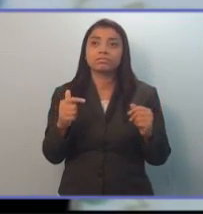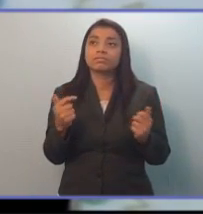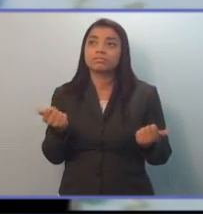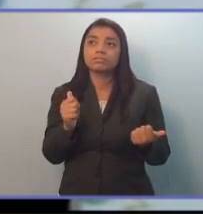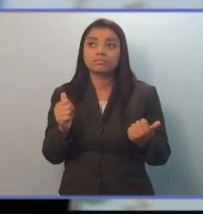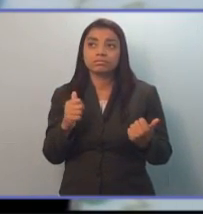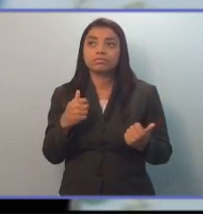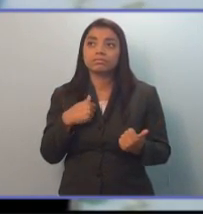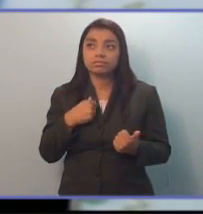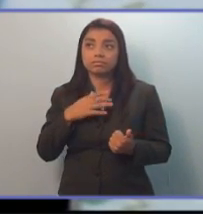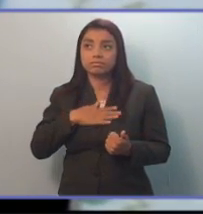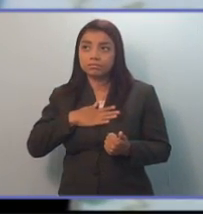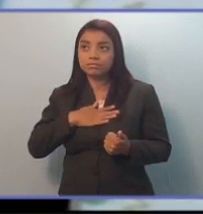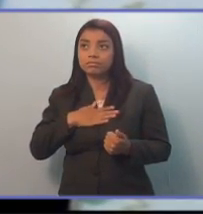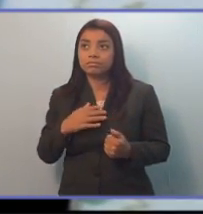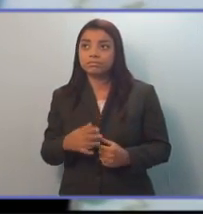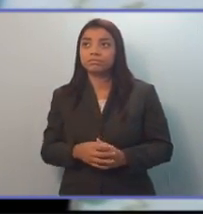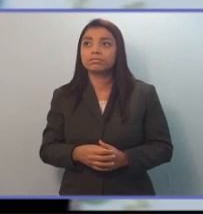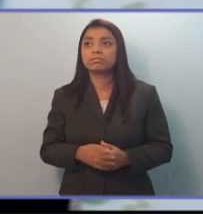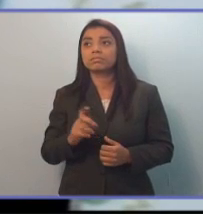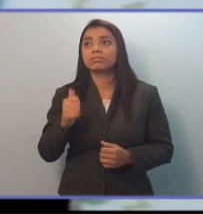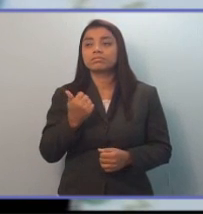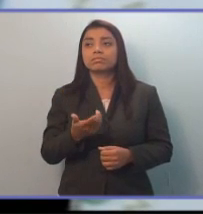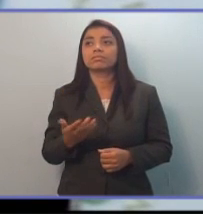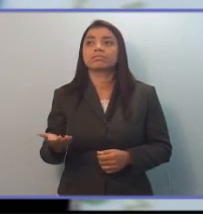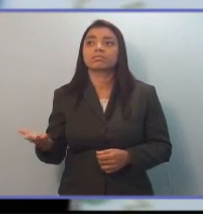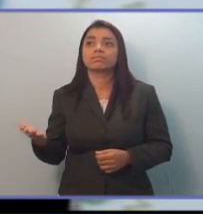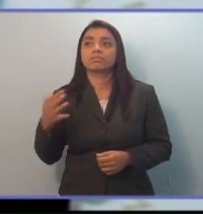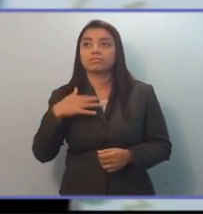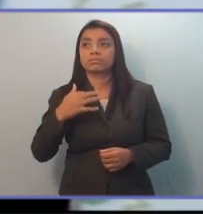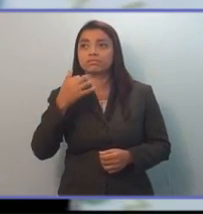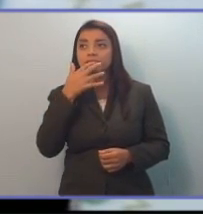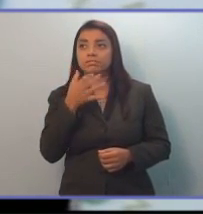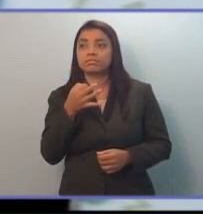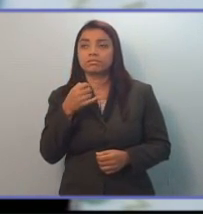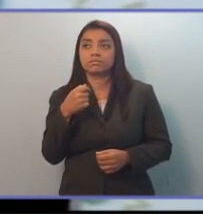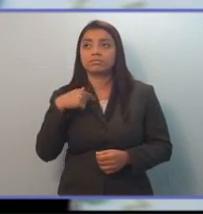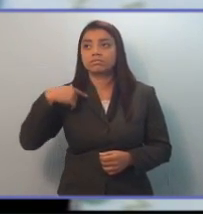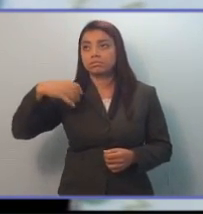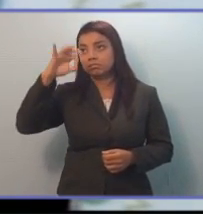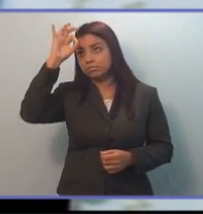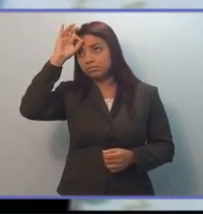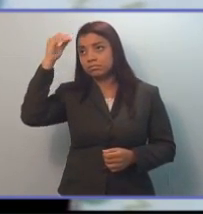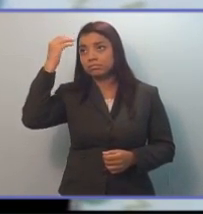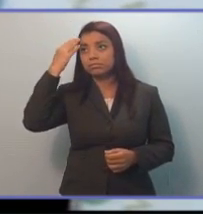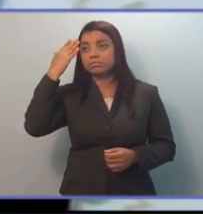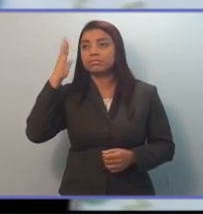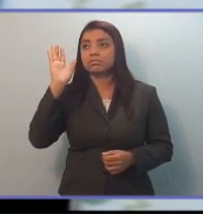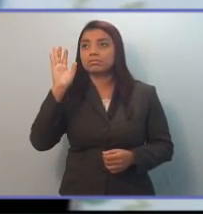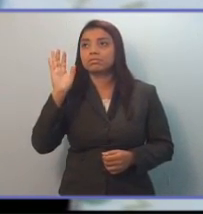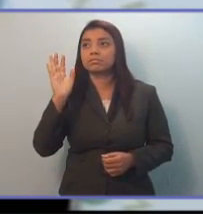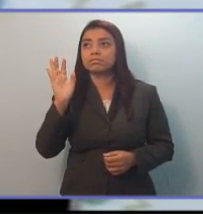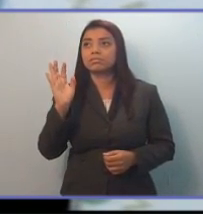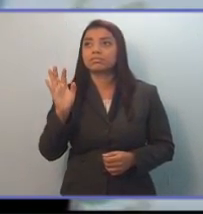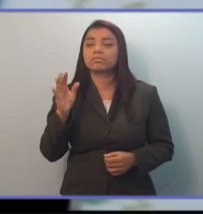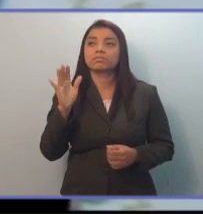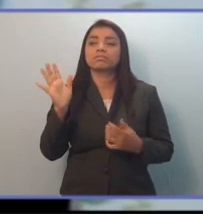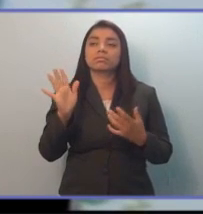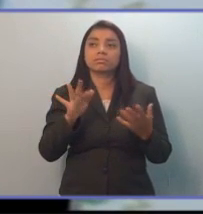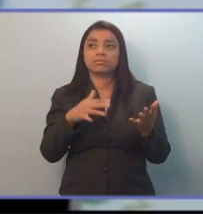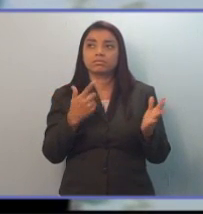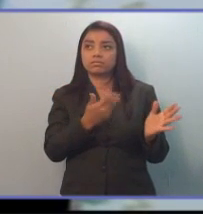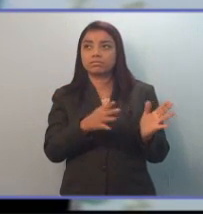que esas yo las tengo en mi poder. Los demás casos realmente desconozco porque, como le digo, a veces hay